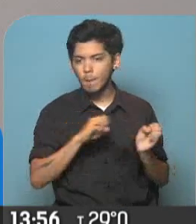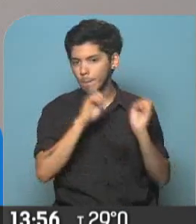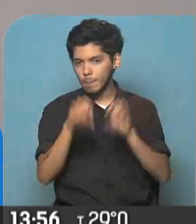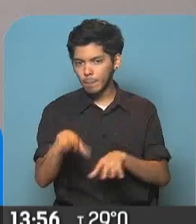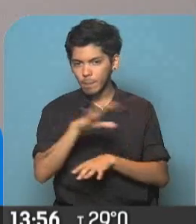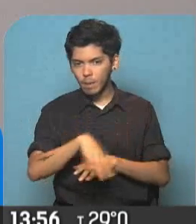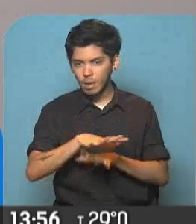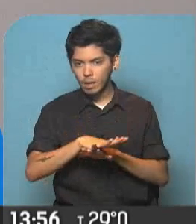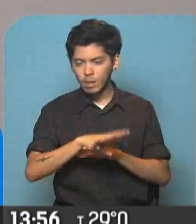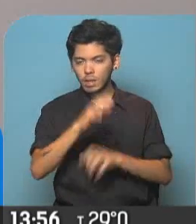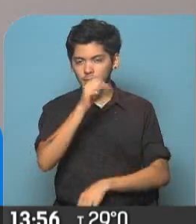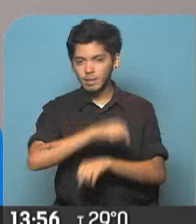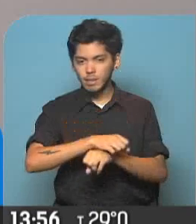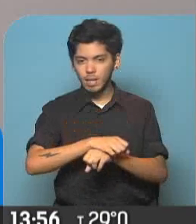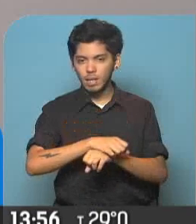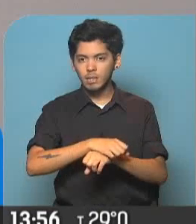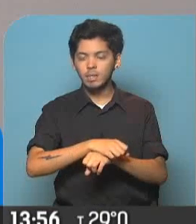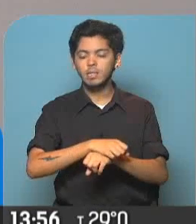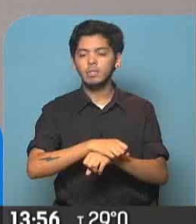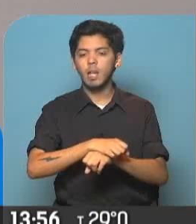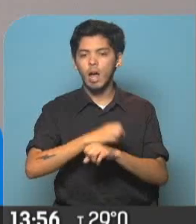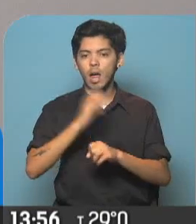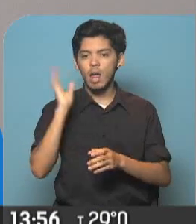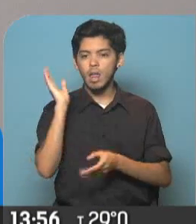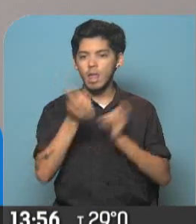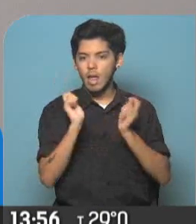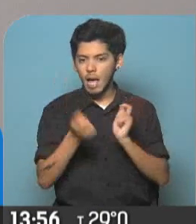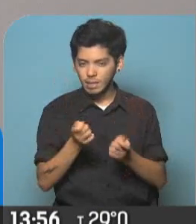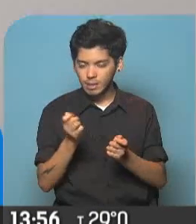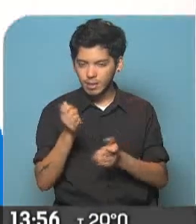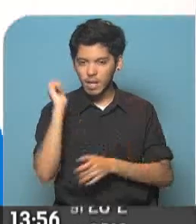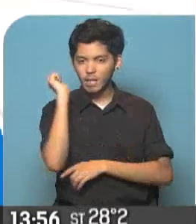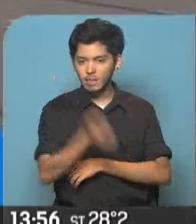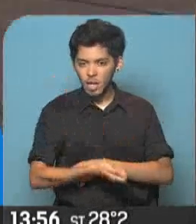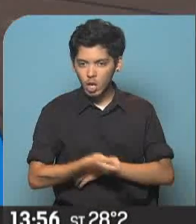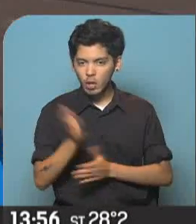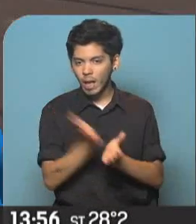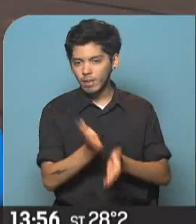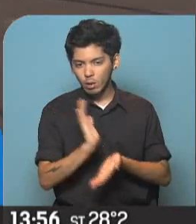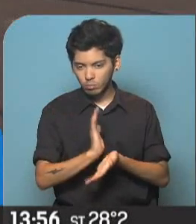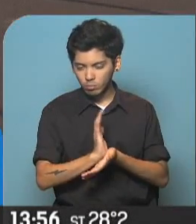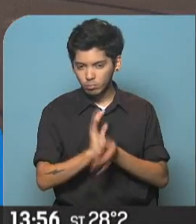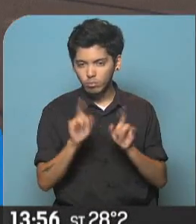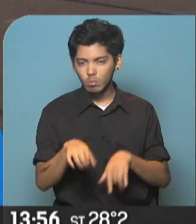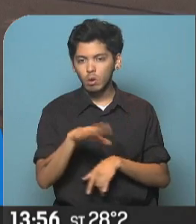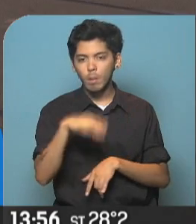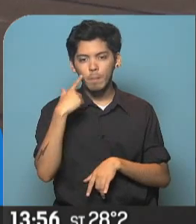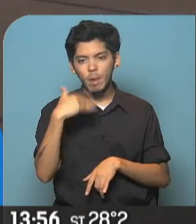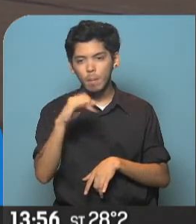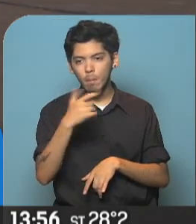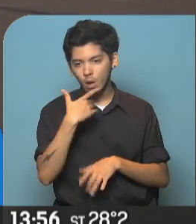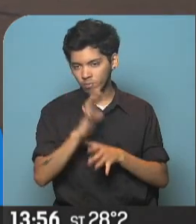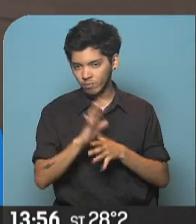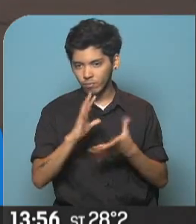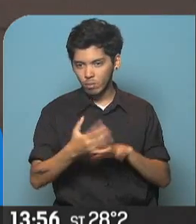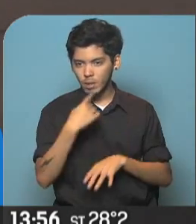la celda de castigo, lo que llaman los buzones, ellos mismos. Y naturalmente su modo de estar ahí adentro